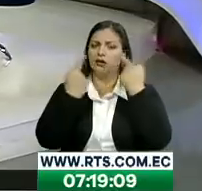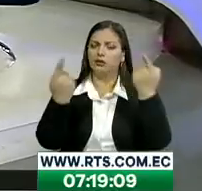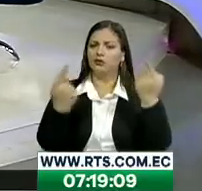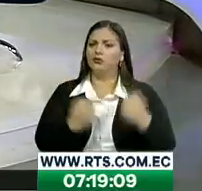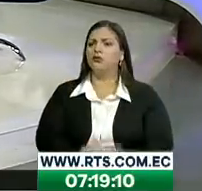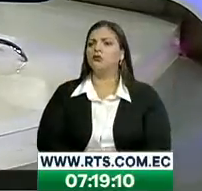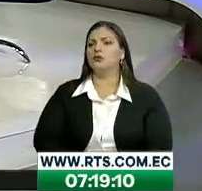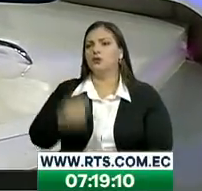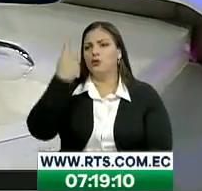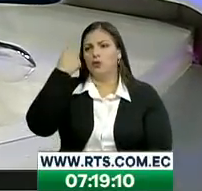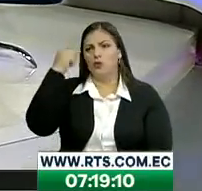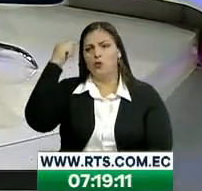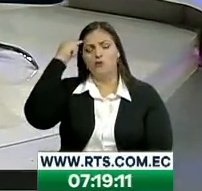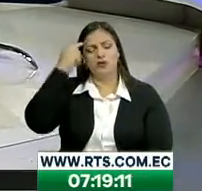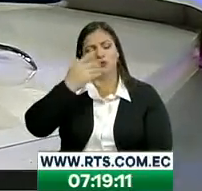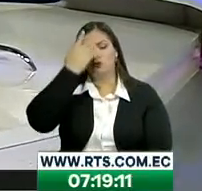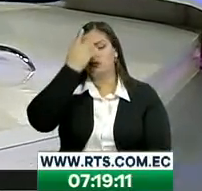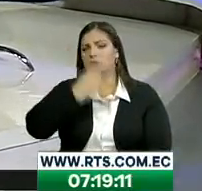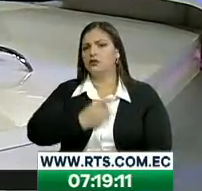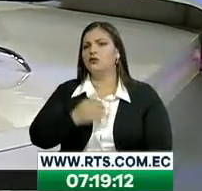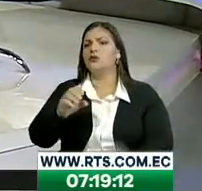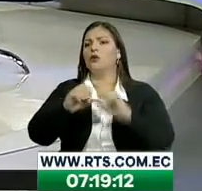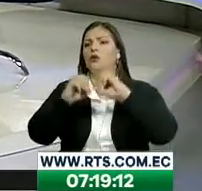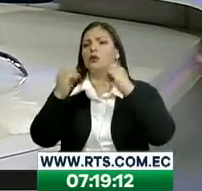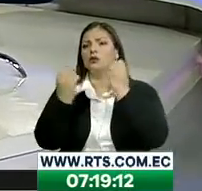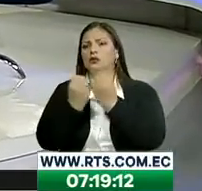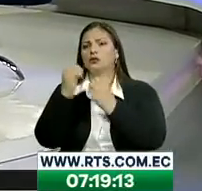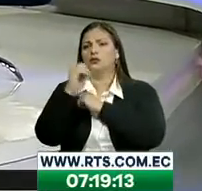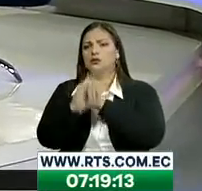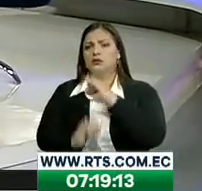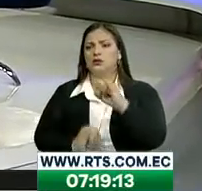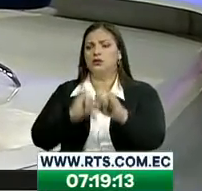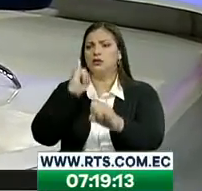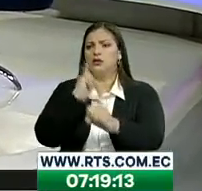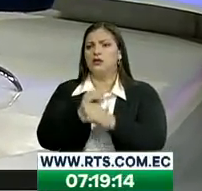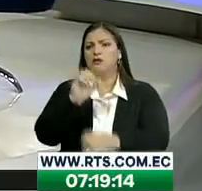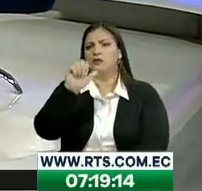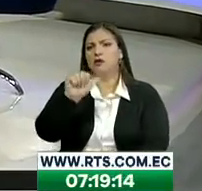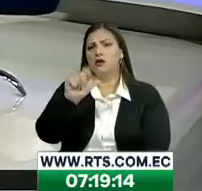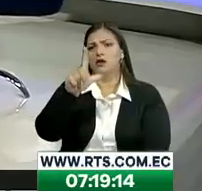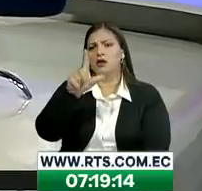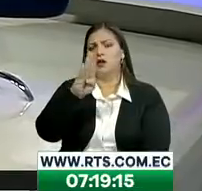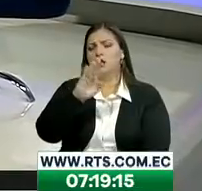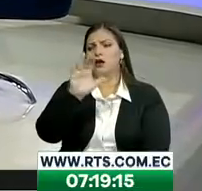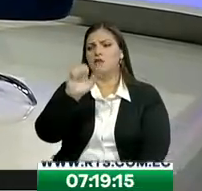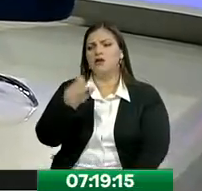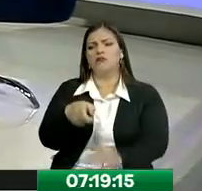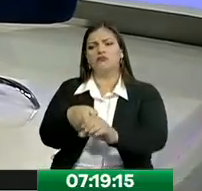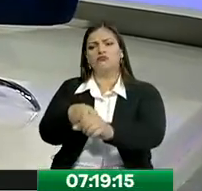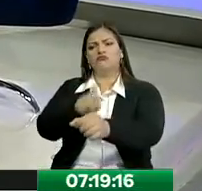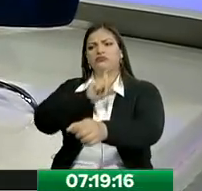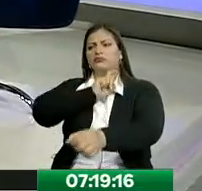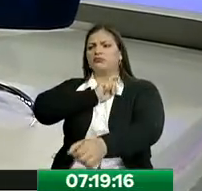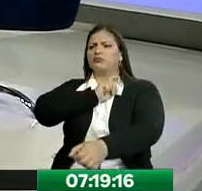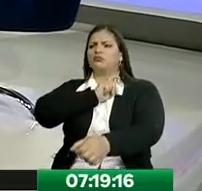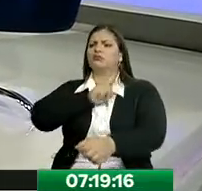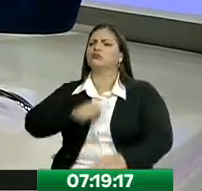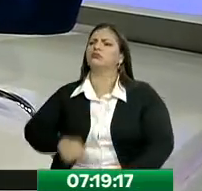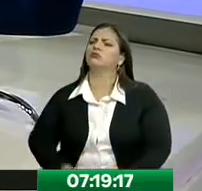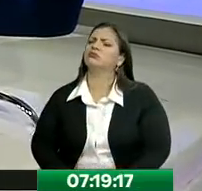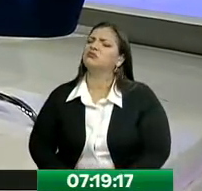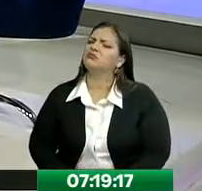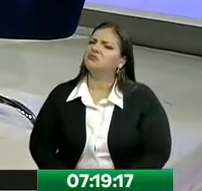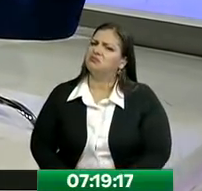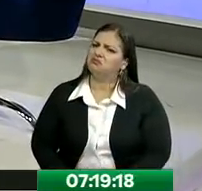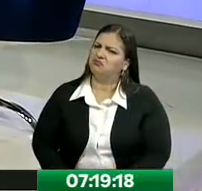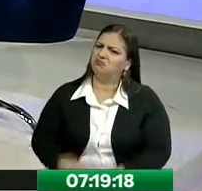de retirarse del grupo de Izquierda Alternativa Bolivariana para los Pueblos de Nuestra América, denominado ALBA. ¿Cuánto gana o pierde